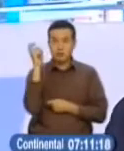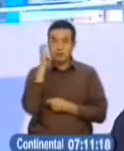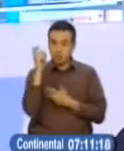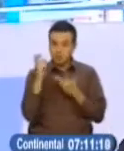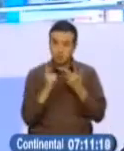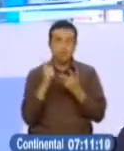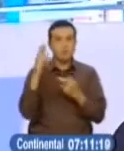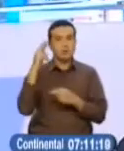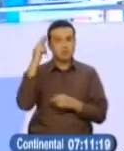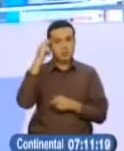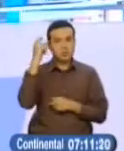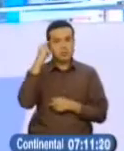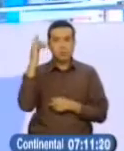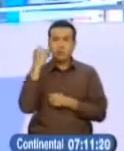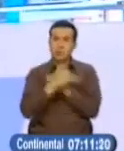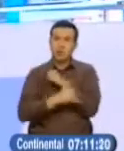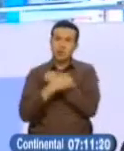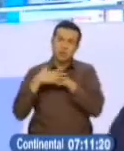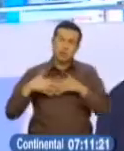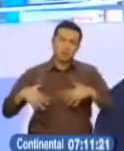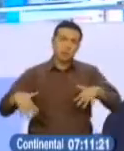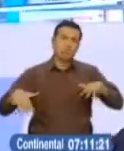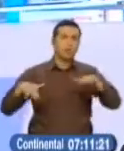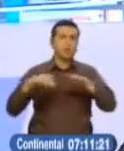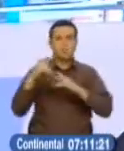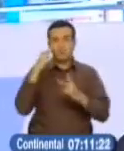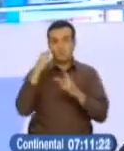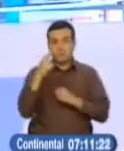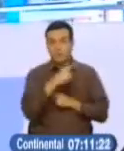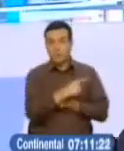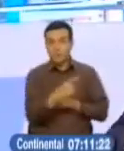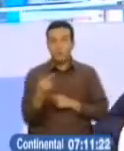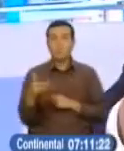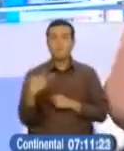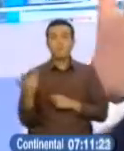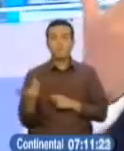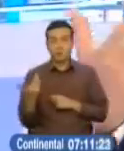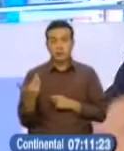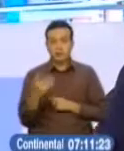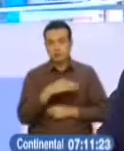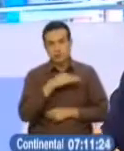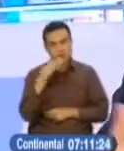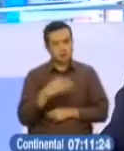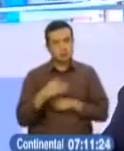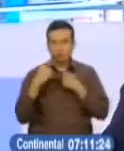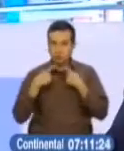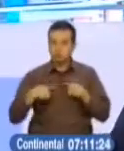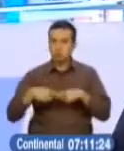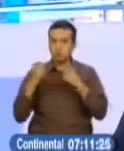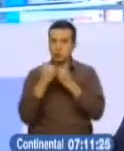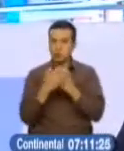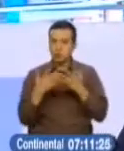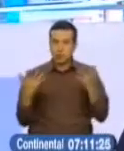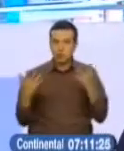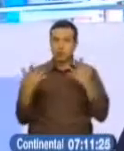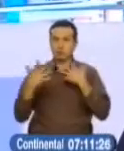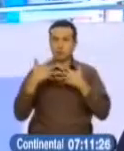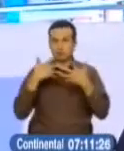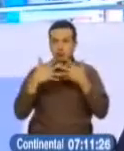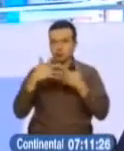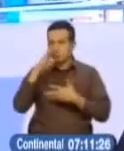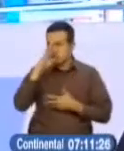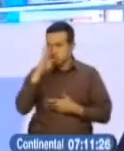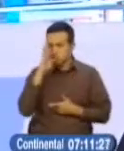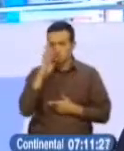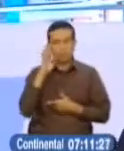tener una reflexión nacional en torno a las posibilidades que se generan sobre la base del sinceramiento de los mercados. Mercados transparentes,